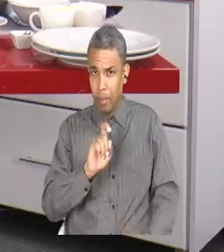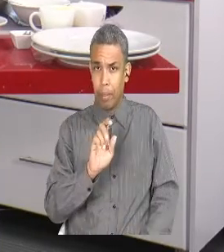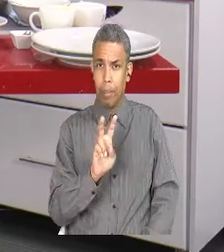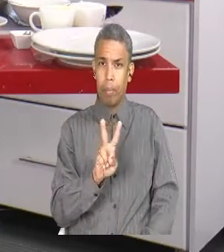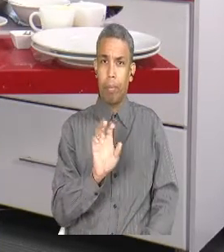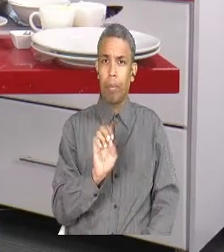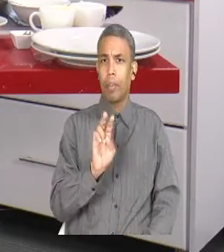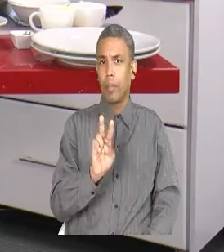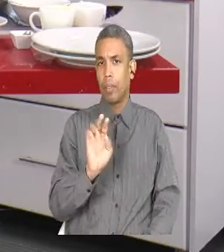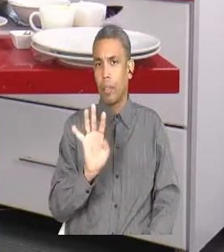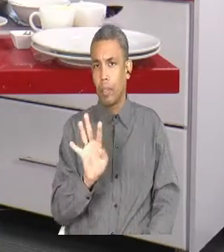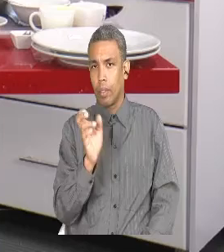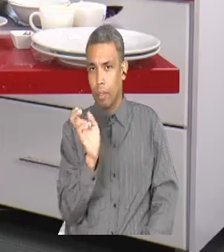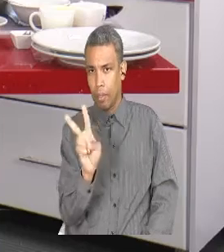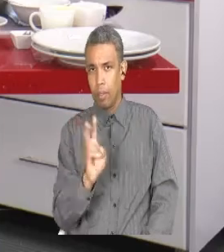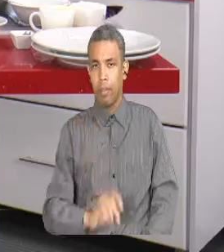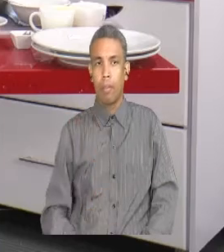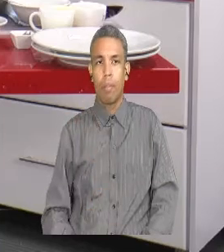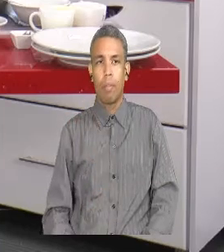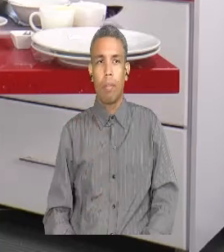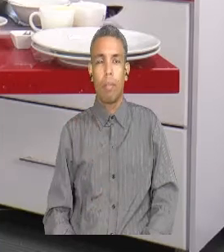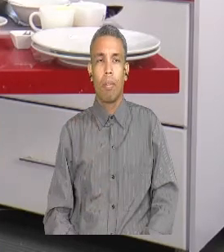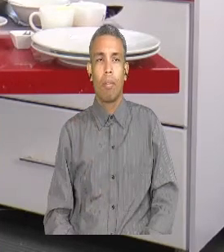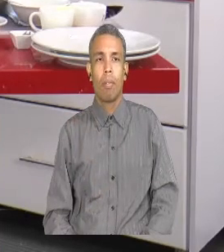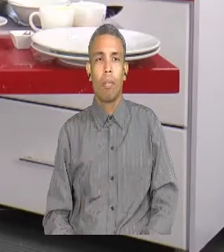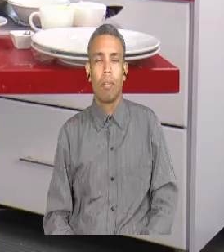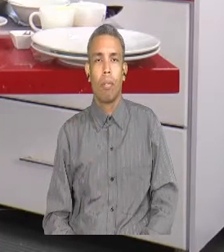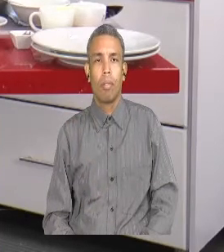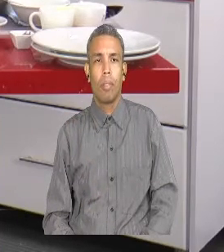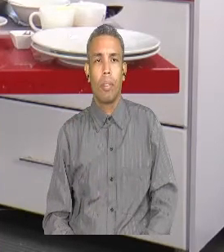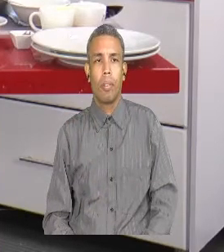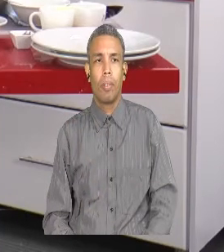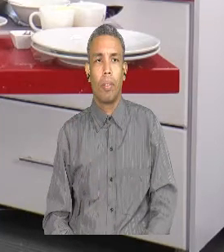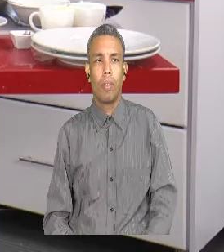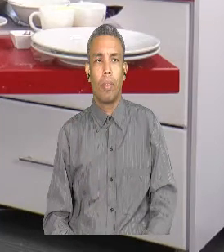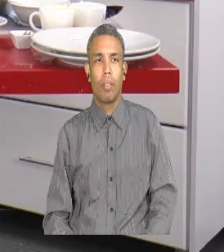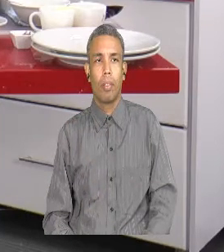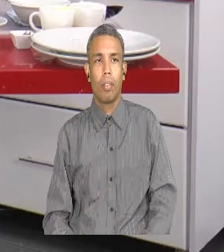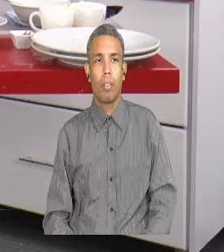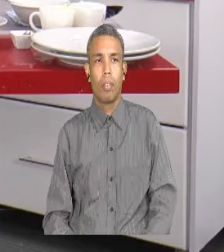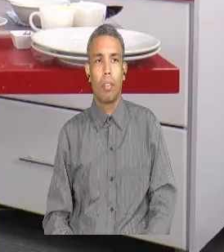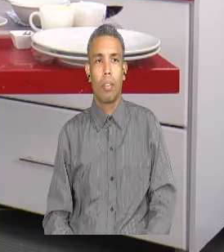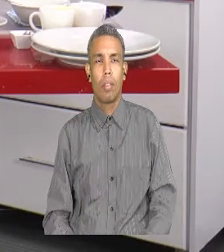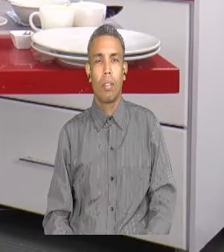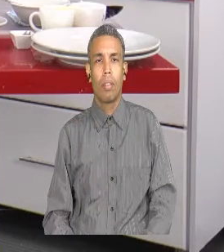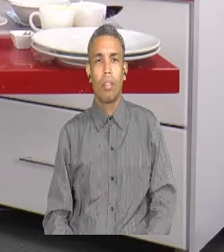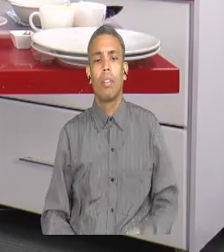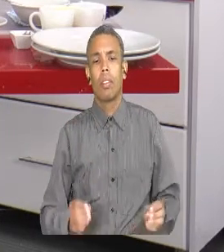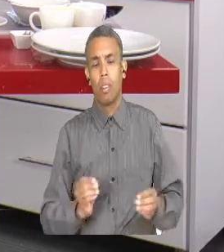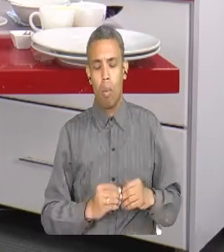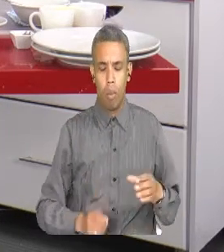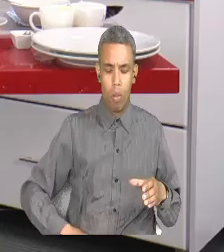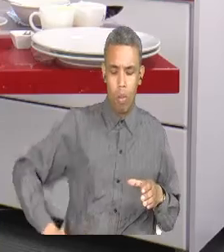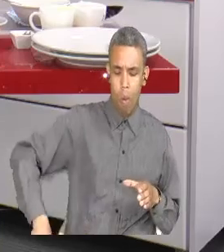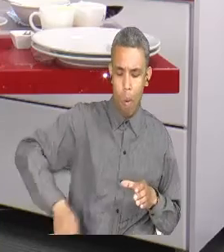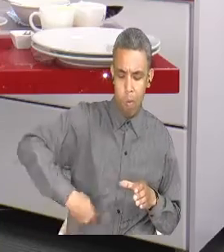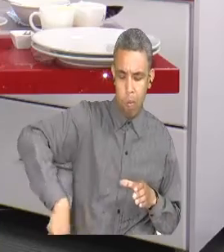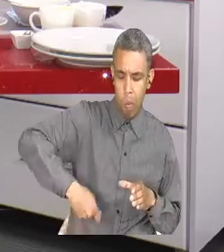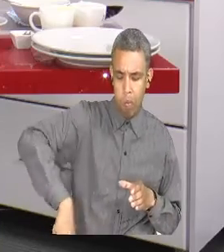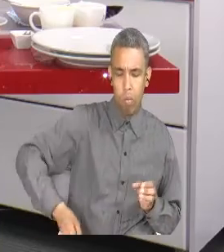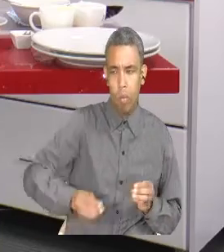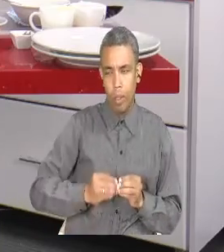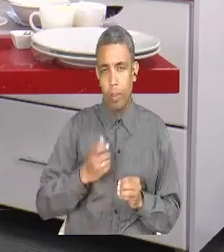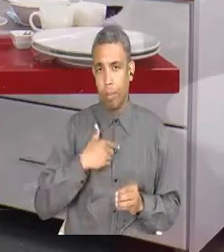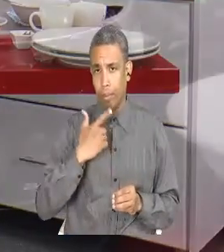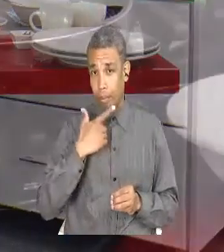través de Enlace Televisión. Ahora sí, vamos a recordar cómo fue que hicimos la tempura. La tempura. Bueno, ajá. Solo se necesita la harina de